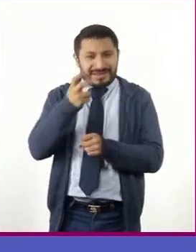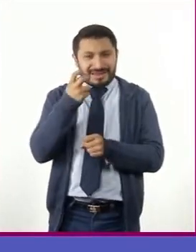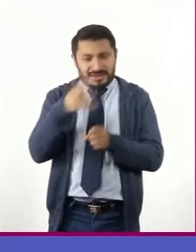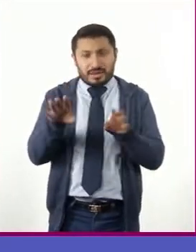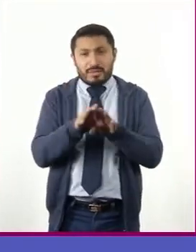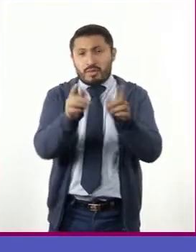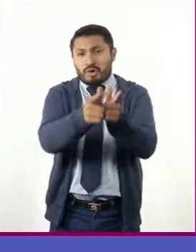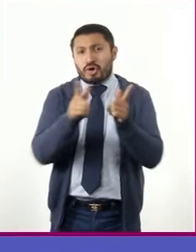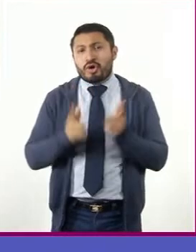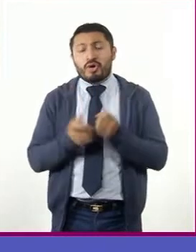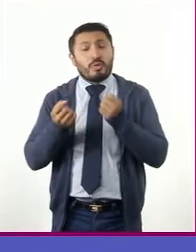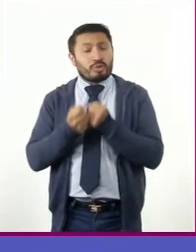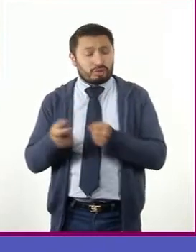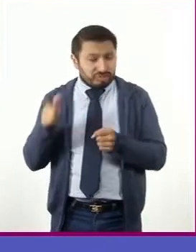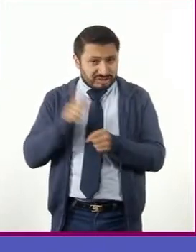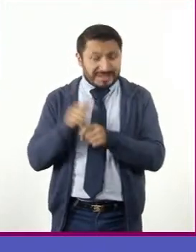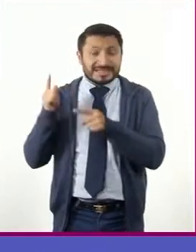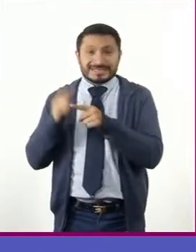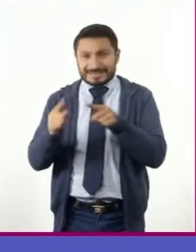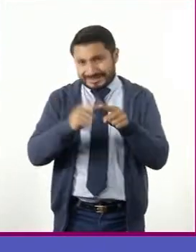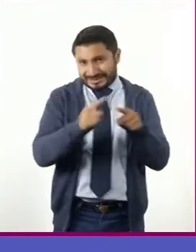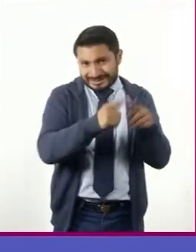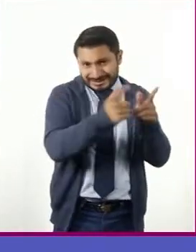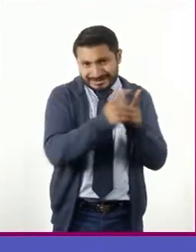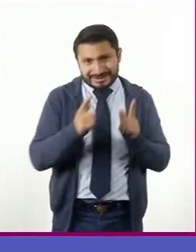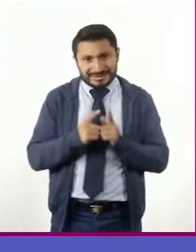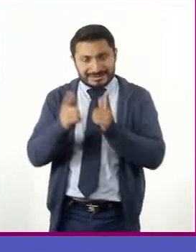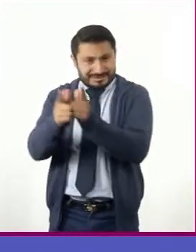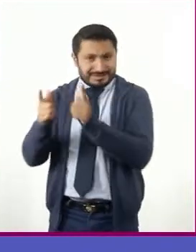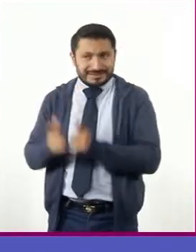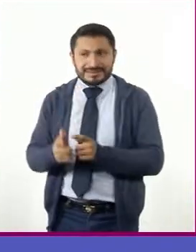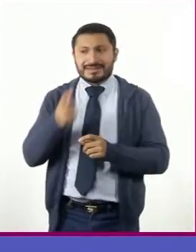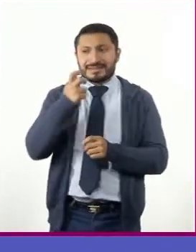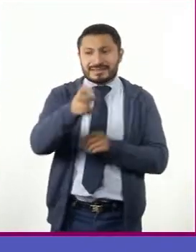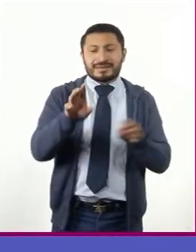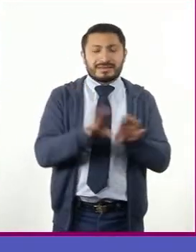grupos sociales, los diferentes grupos sociales que